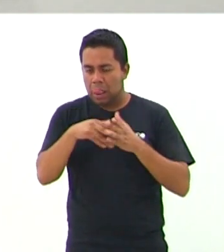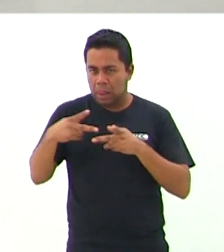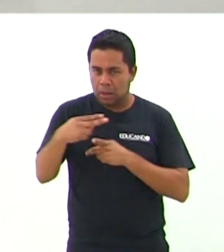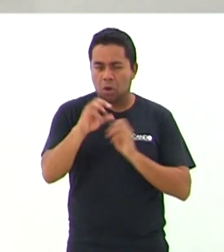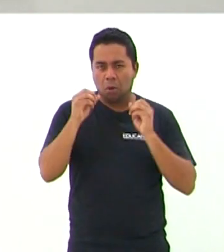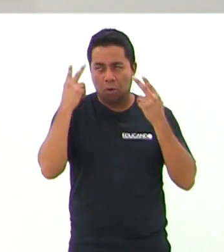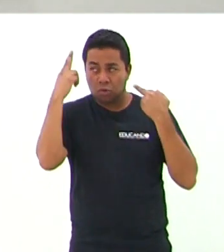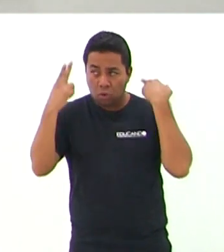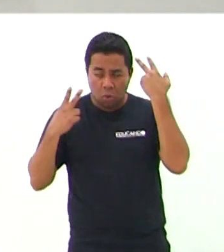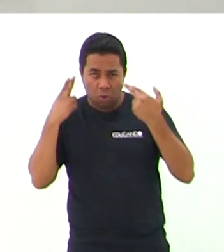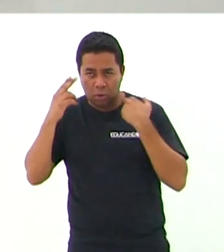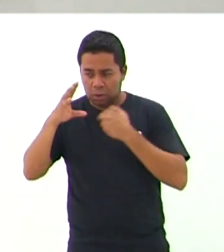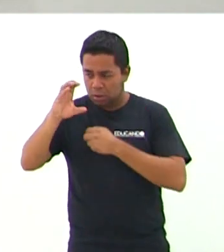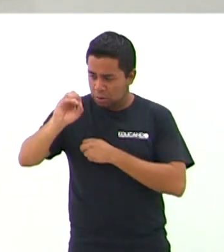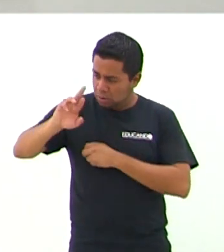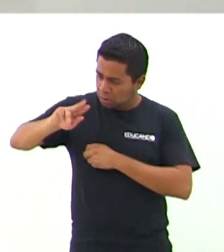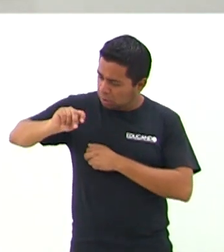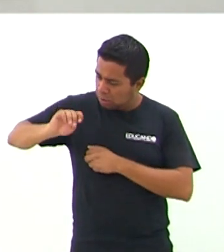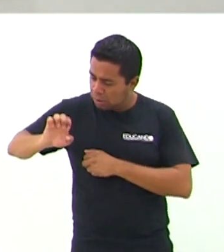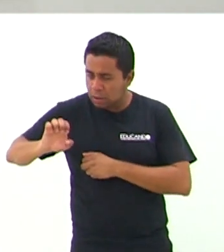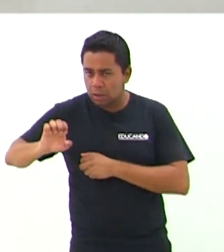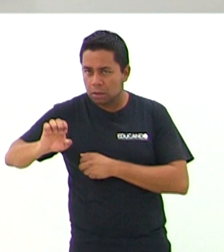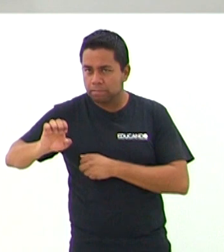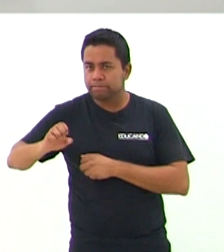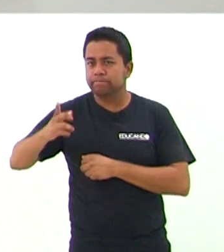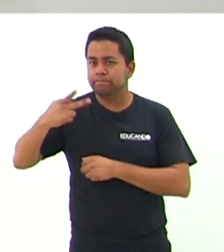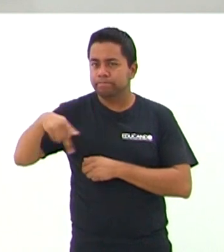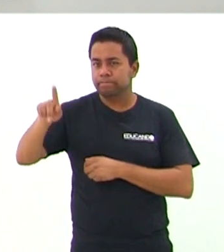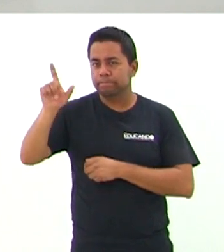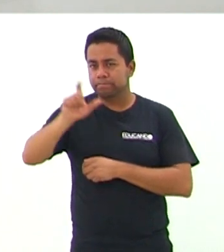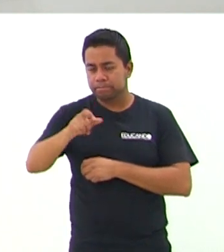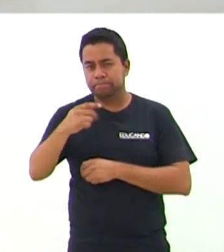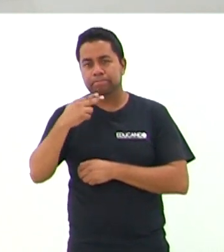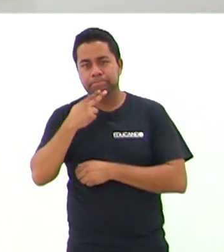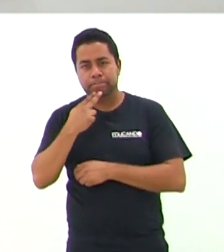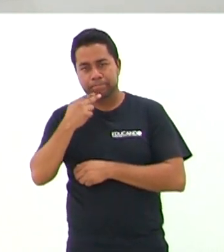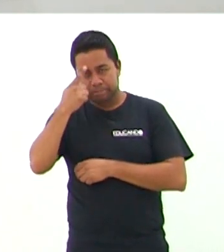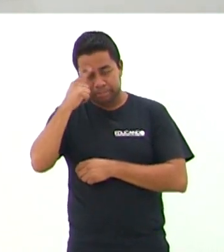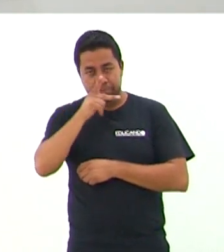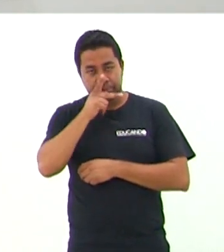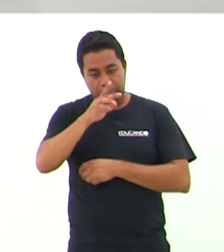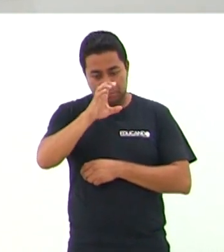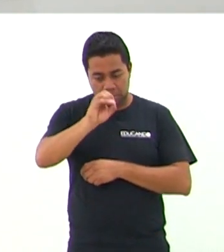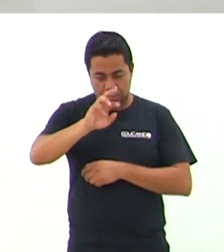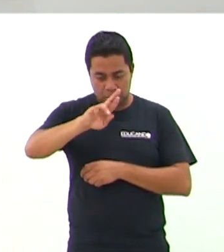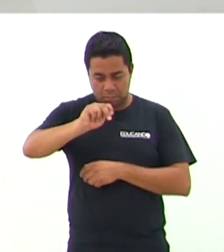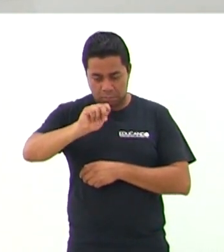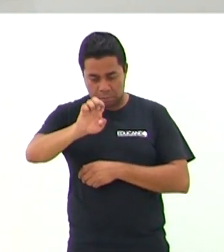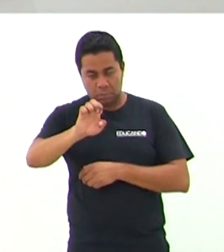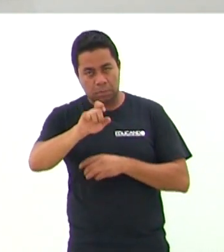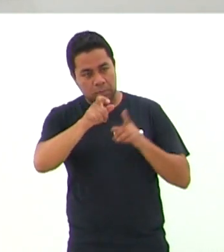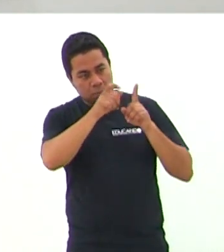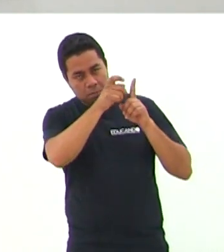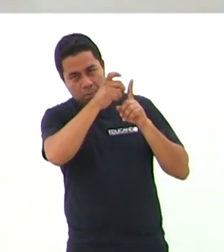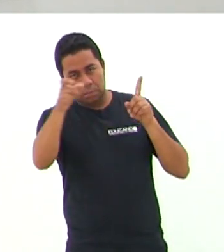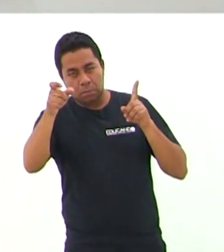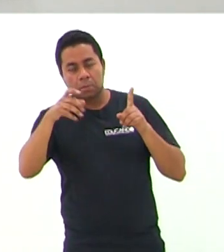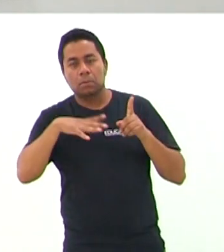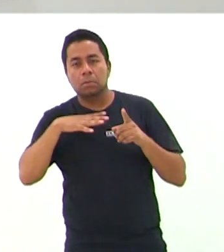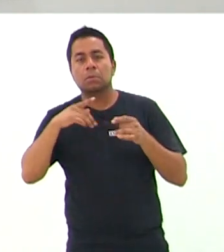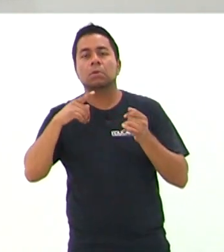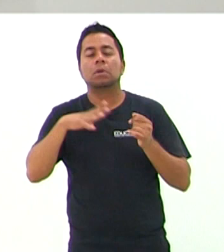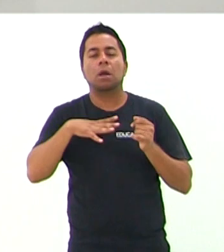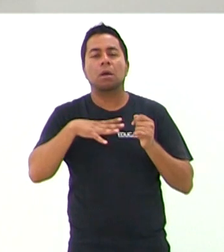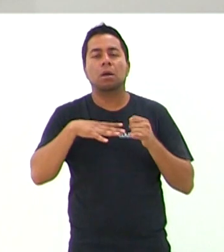de pelo, ¿bien? Pero cuando hablamos de corte, estamos hablando de un conjunto